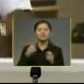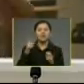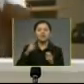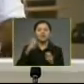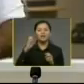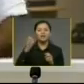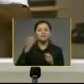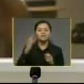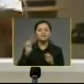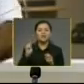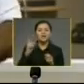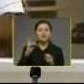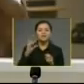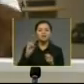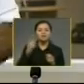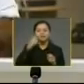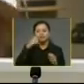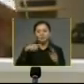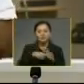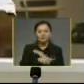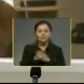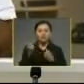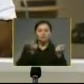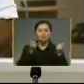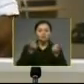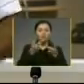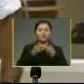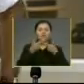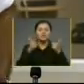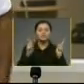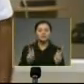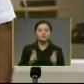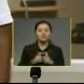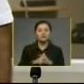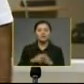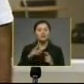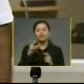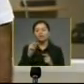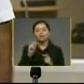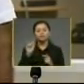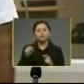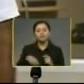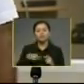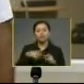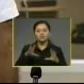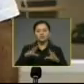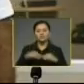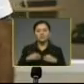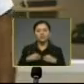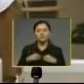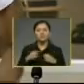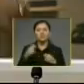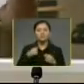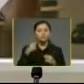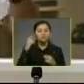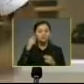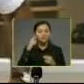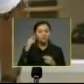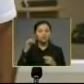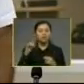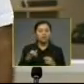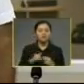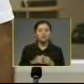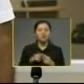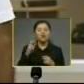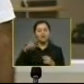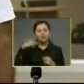Estado se meta en las cosas del control de la libertad de expresión, lo que es inaceptable. Y es así, lo hemos oído aquí. Alguien con